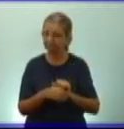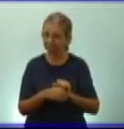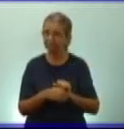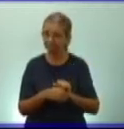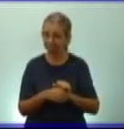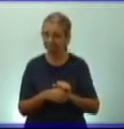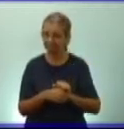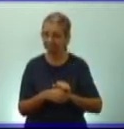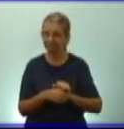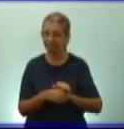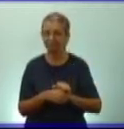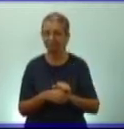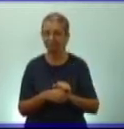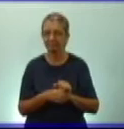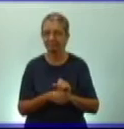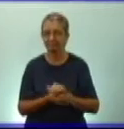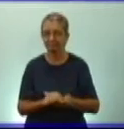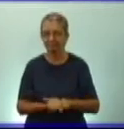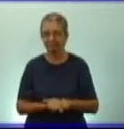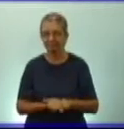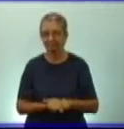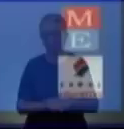covalentes.